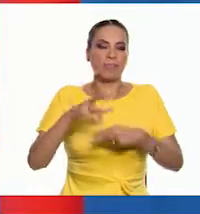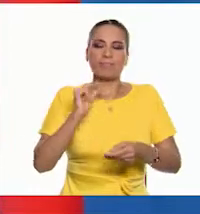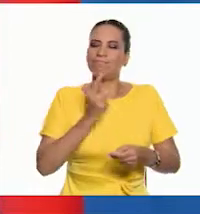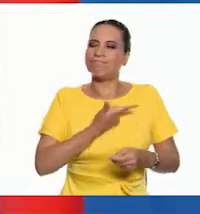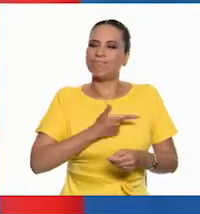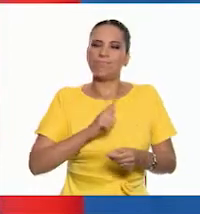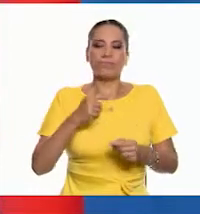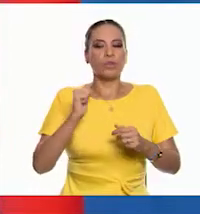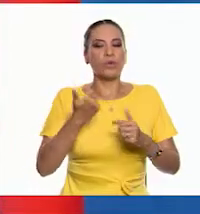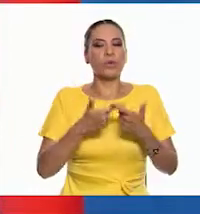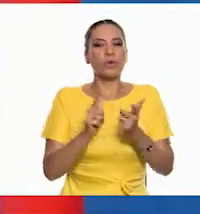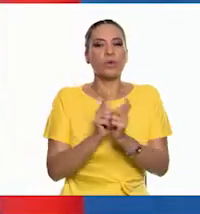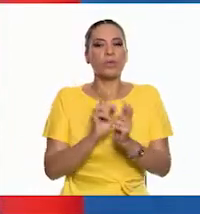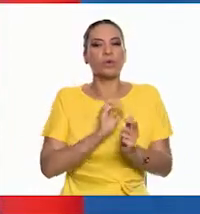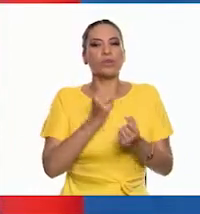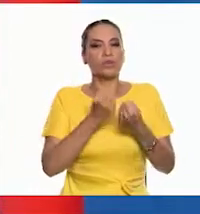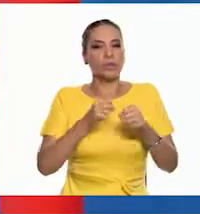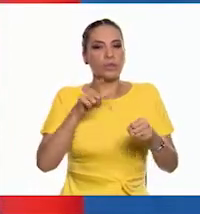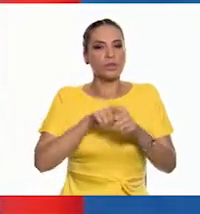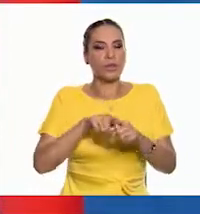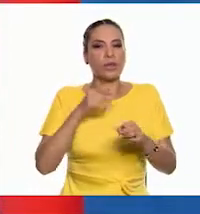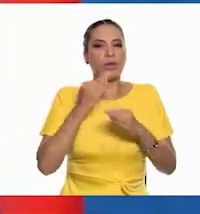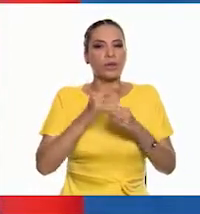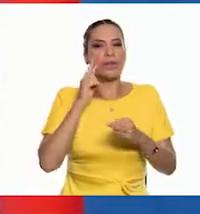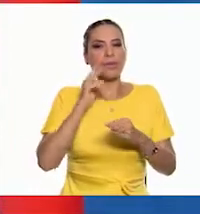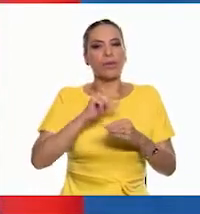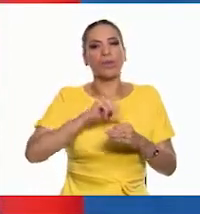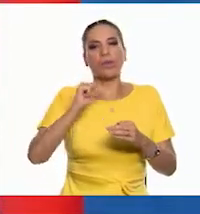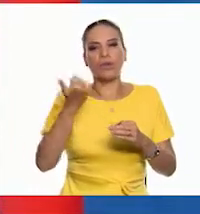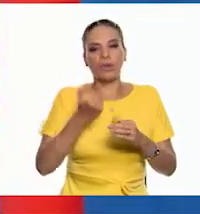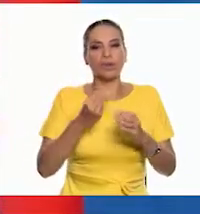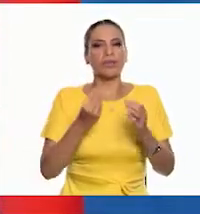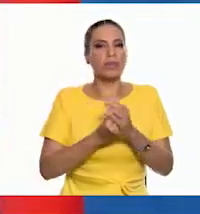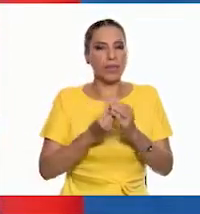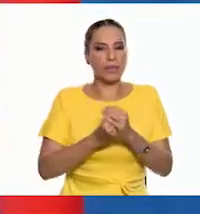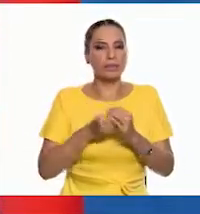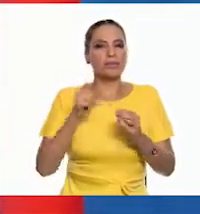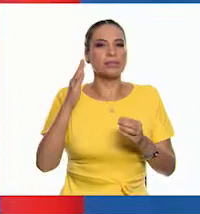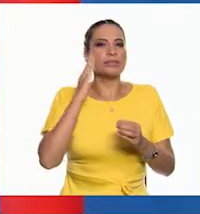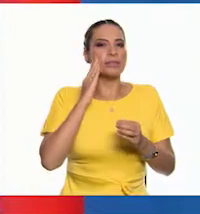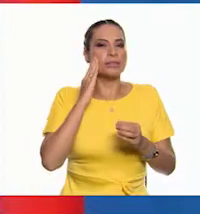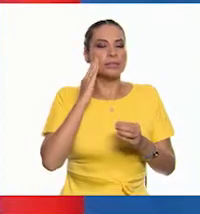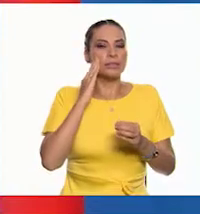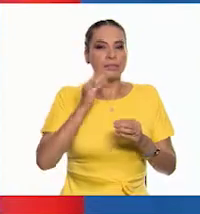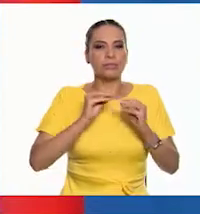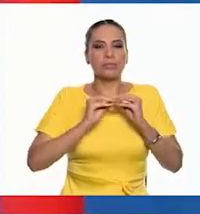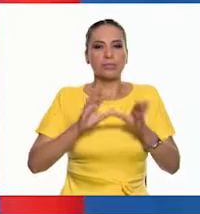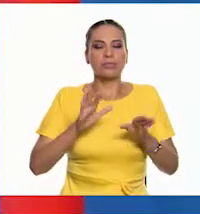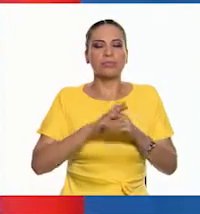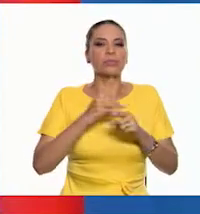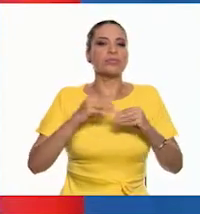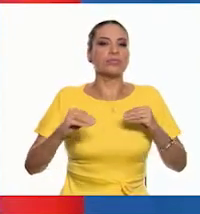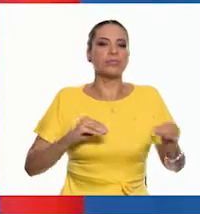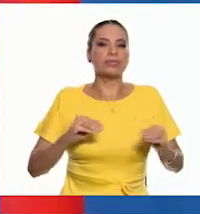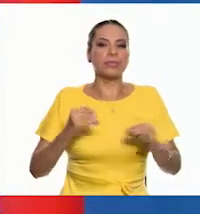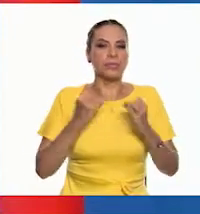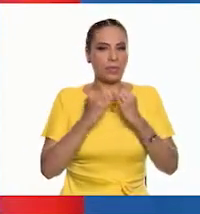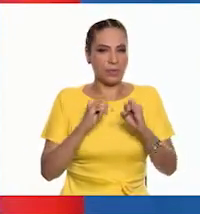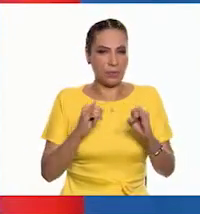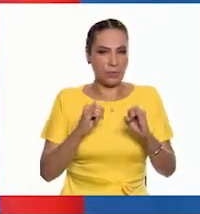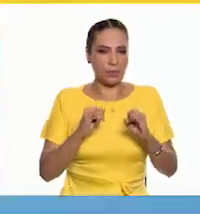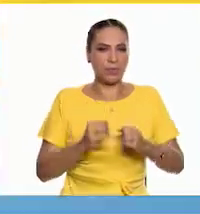descontento de otros grupos sociales, quienes, como veremos en clases posteriores, serán los principales promotores del movimiento de